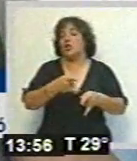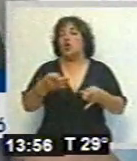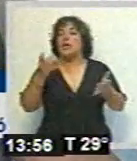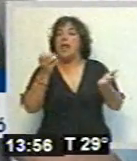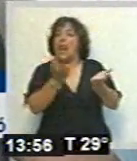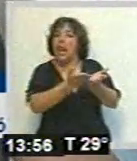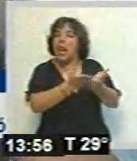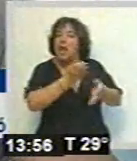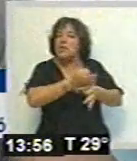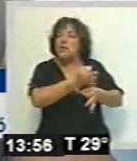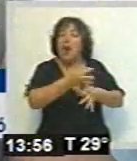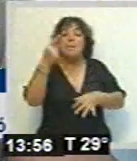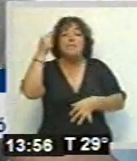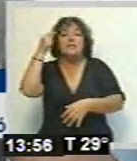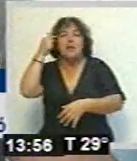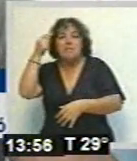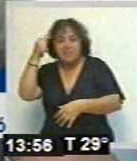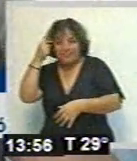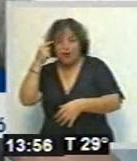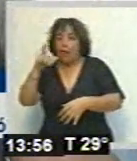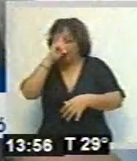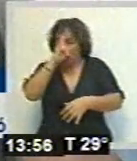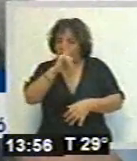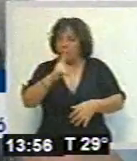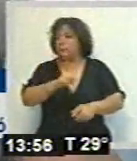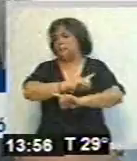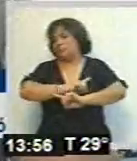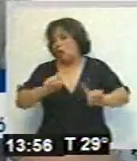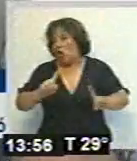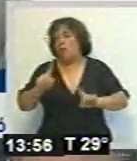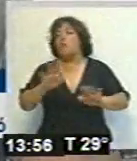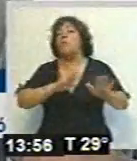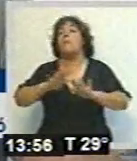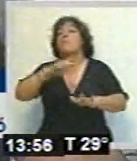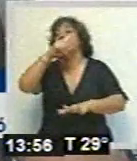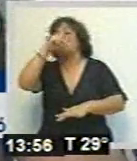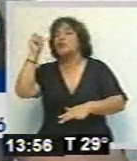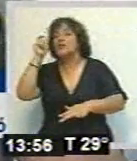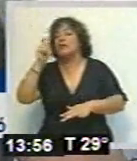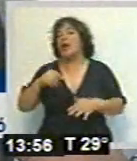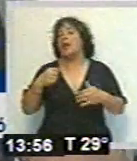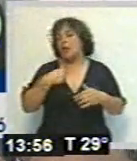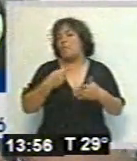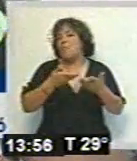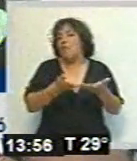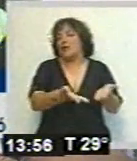se traicione el pensamiento del movimiento nacional. Yo por eso,